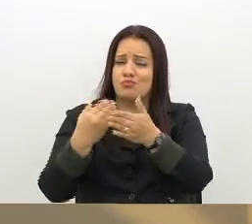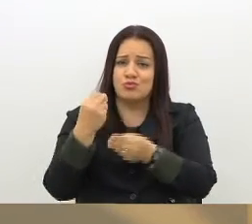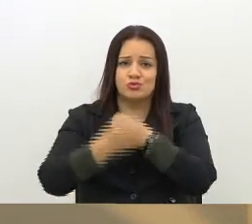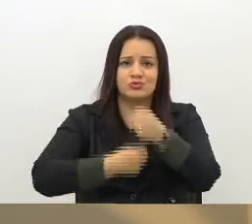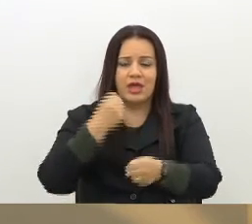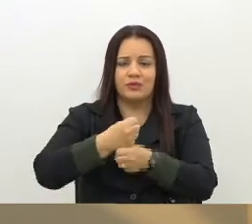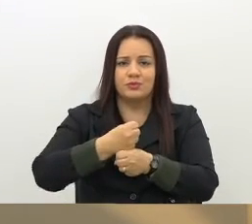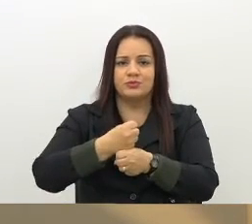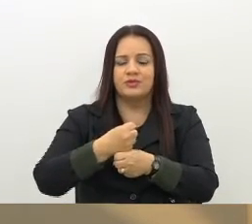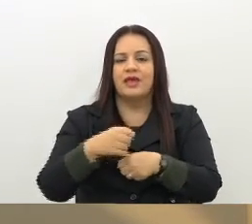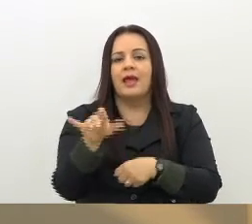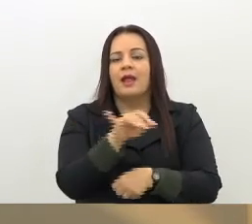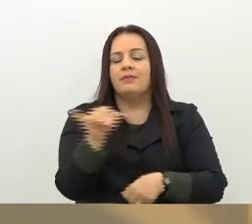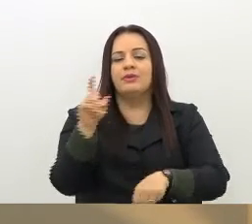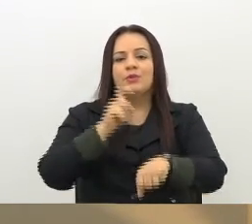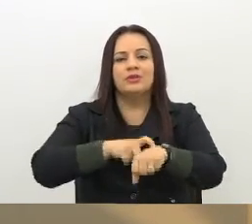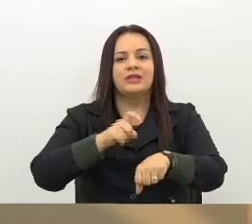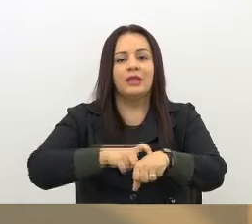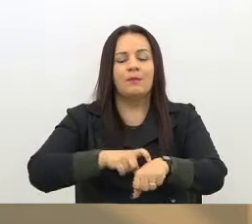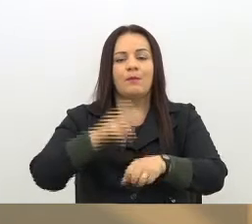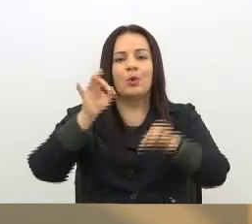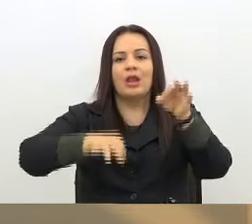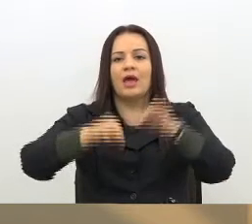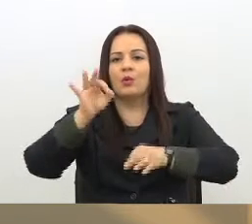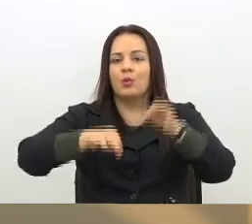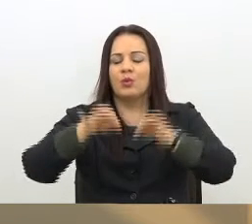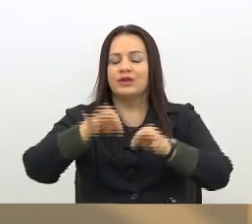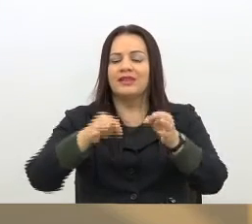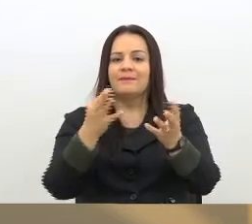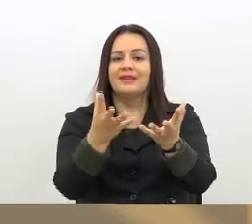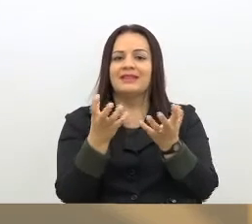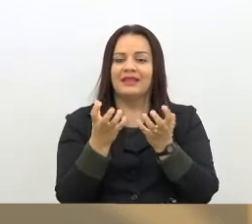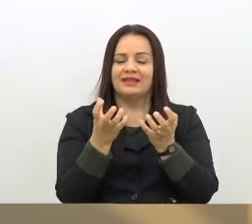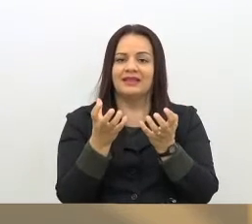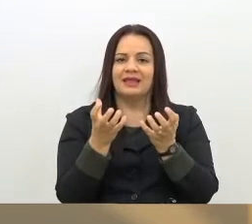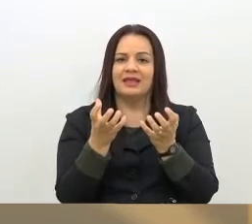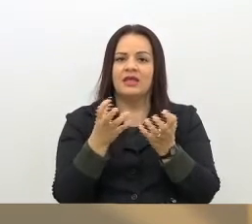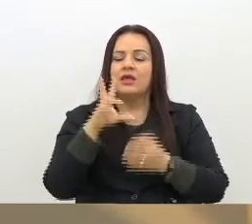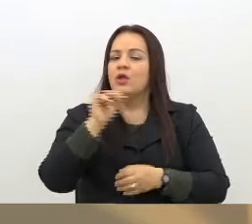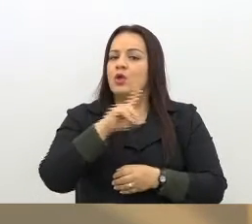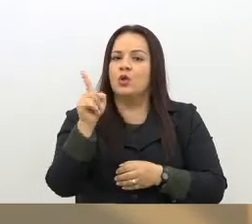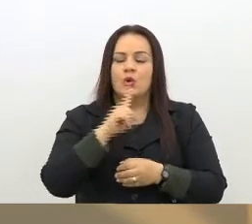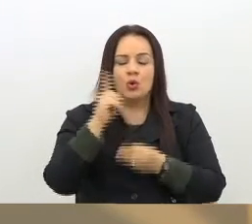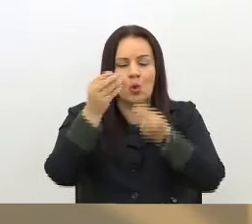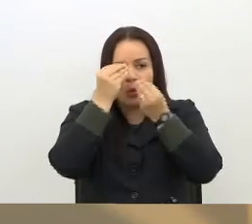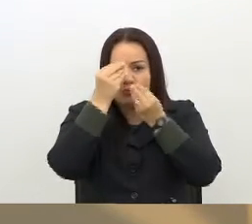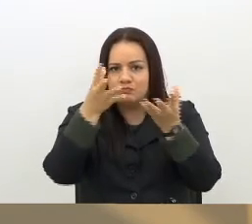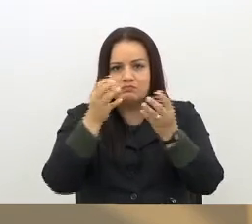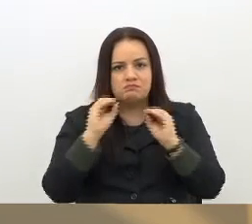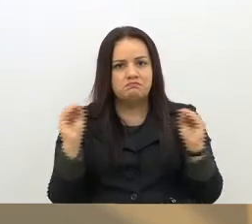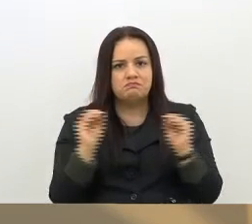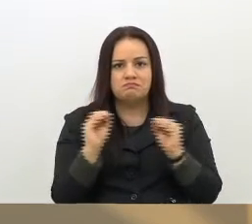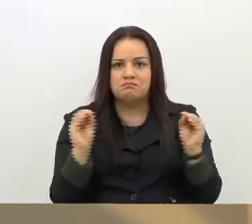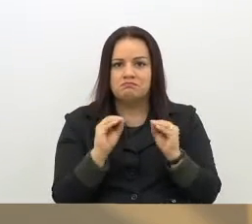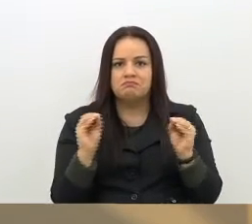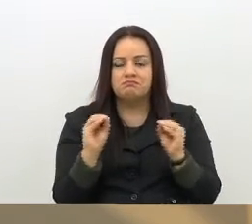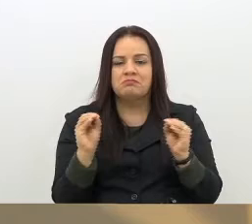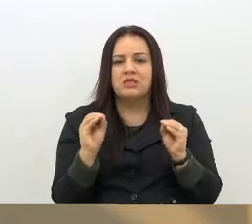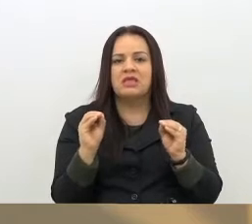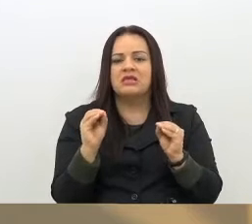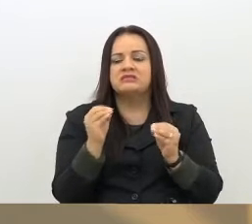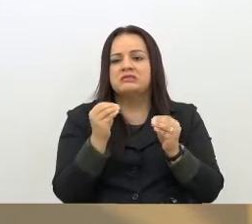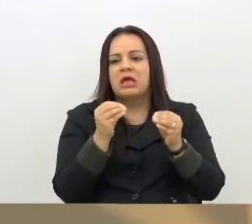Al mismo tiempo, la Corte pretende no rendir cuentas, ser un feudo